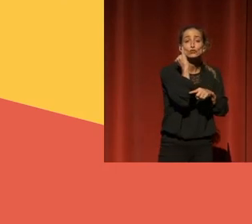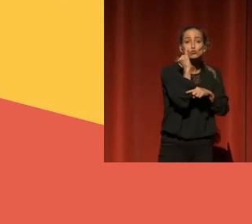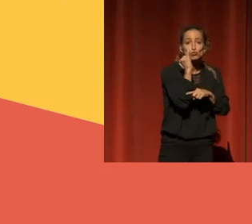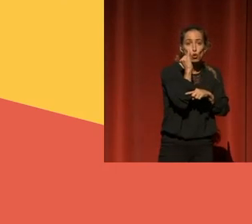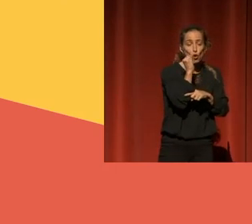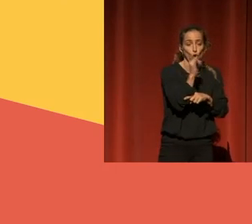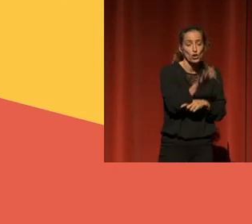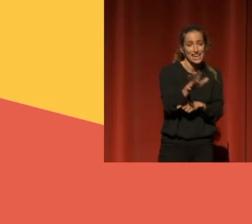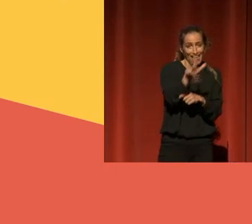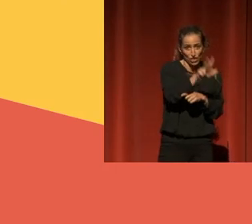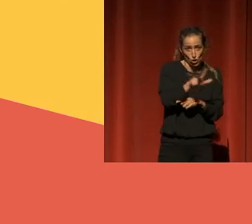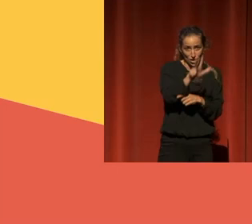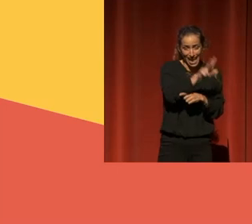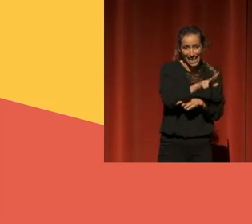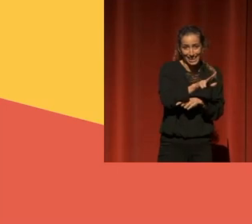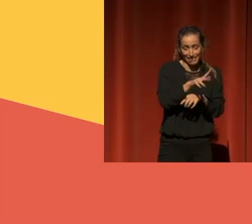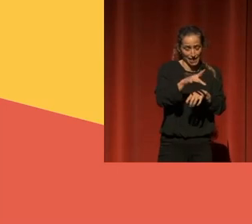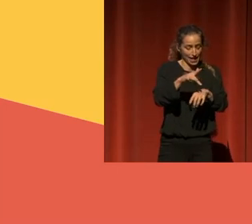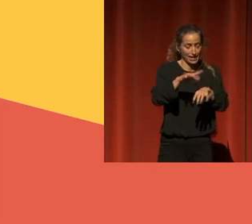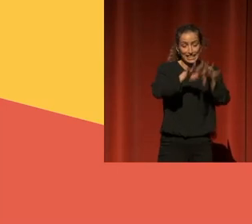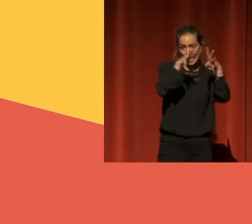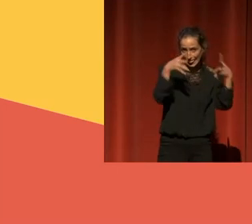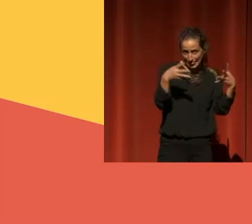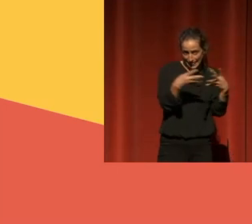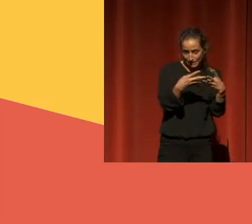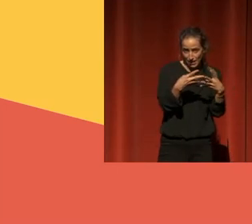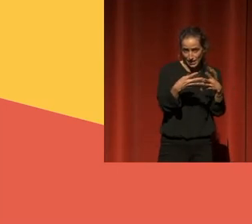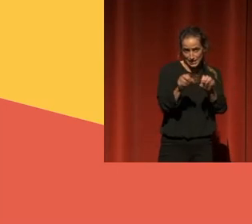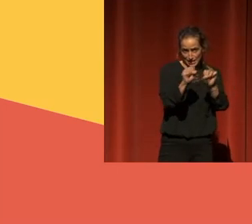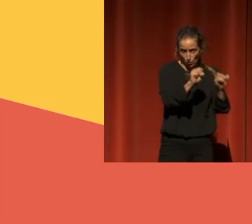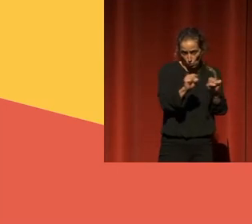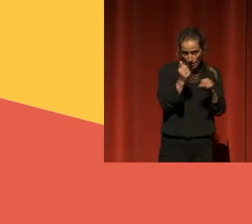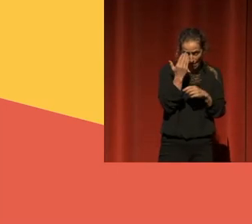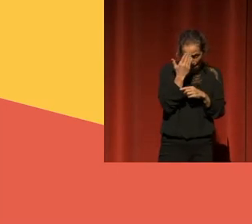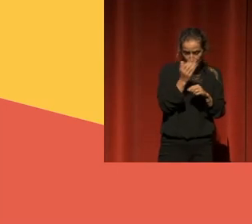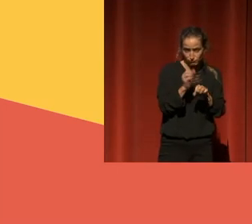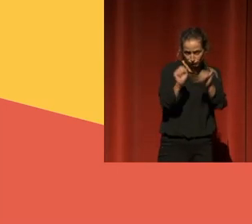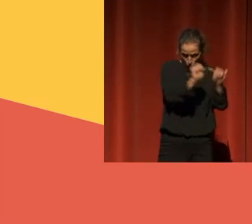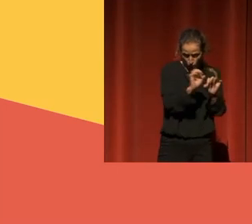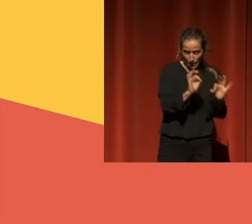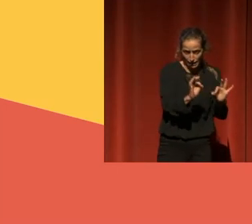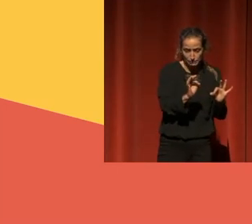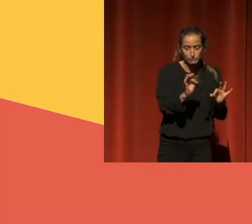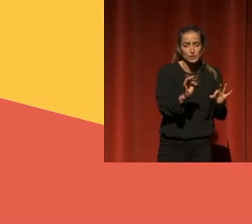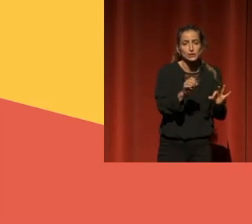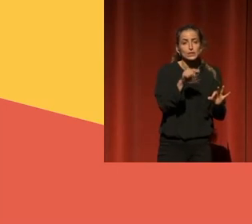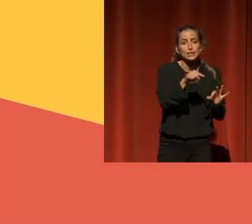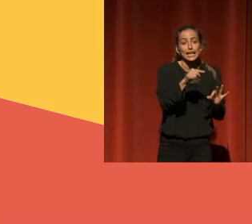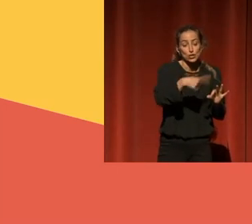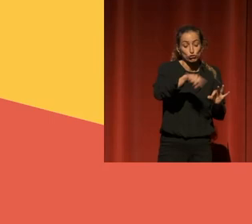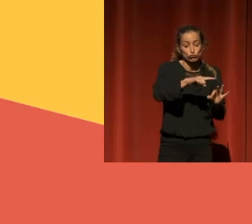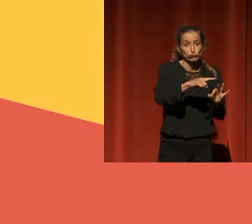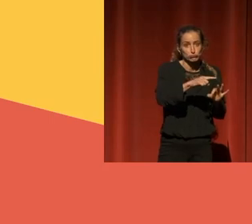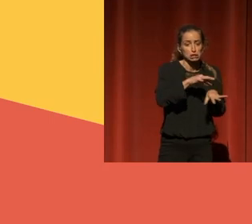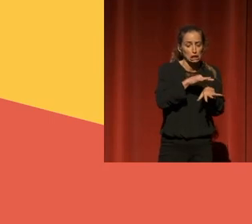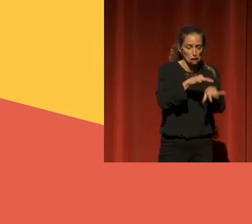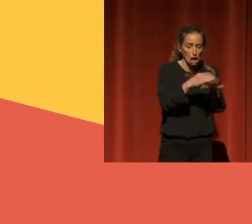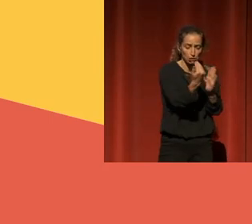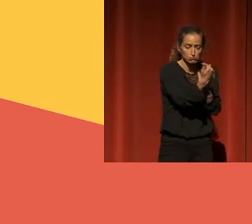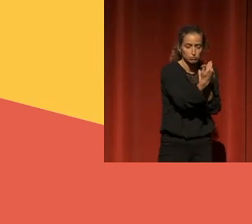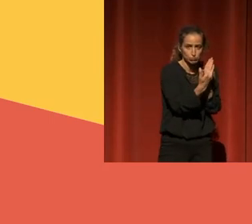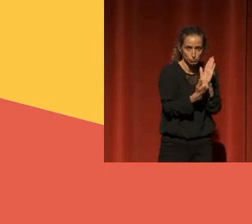de ciberseguridad incibe elaboró unas elaboró unas guías